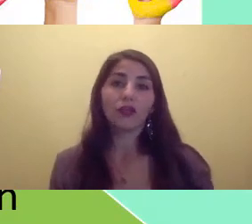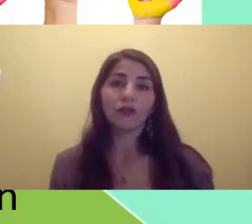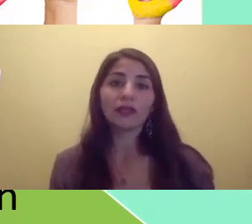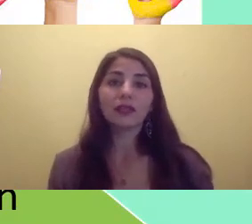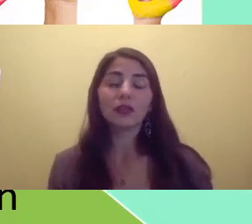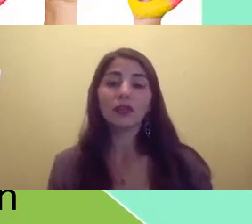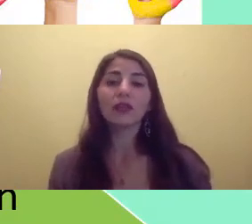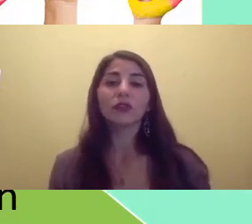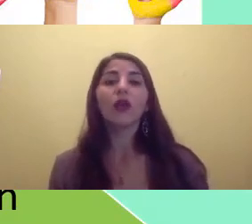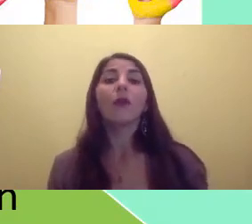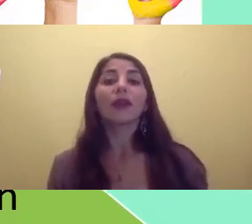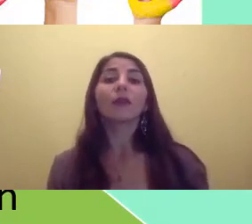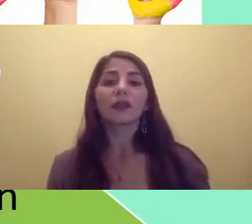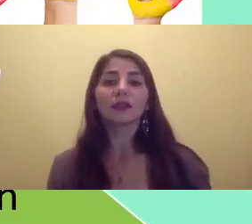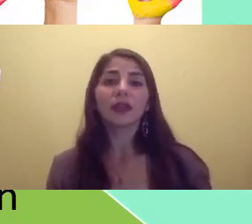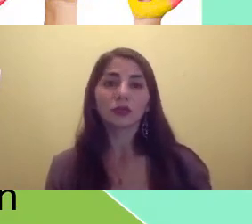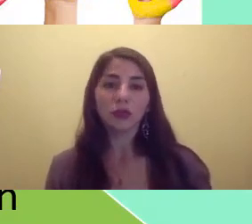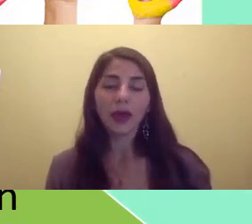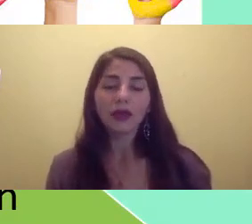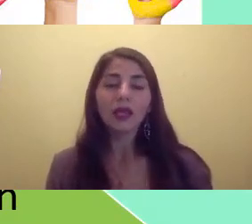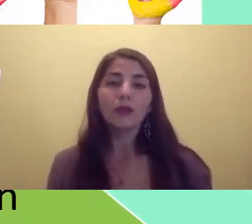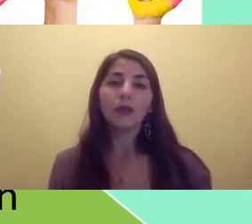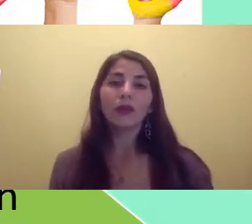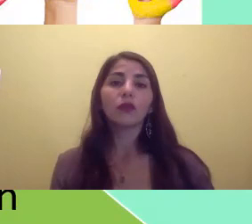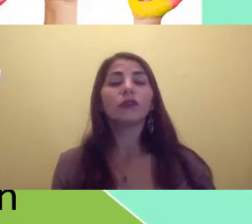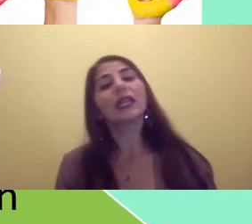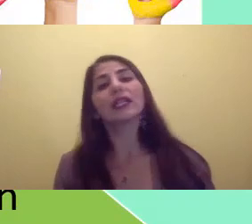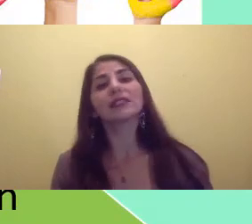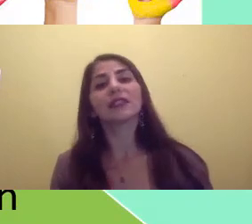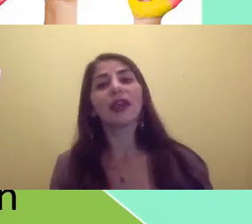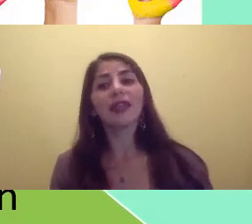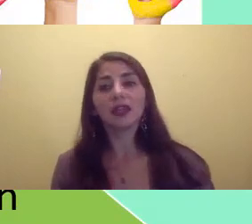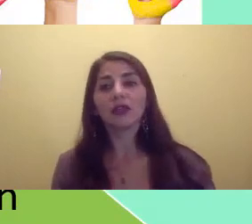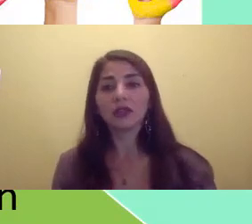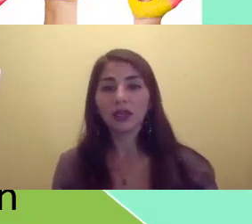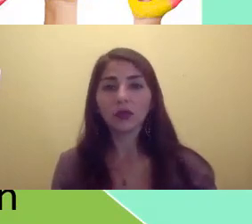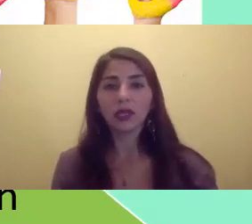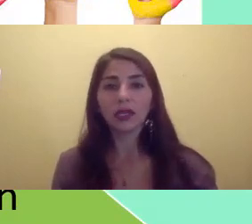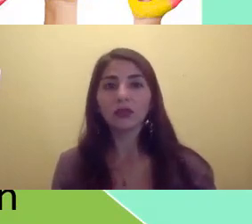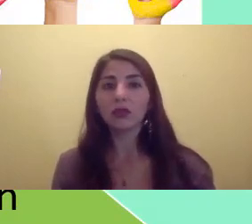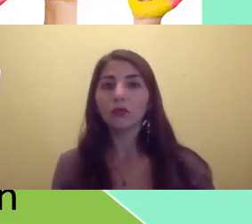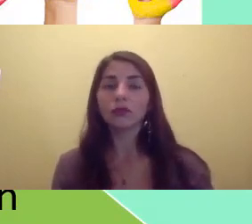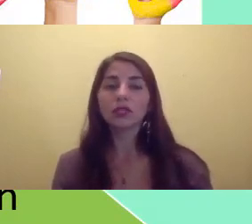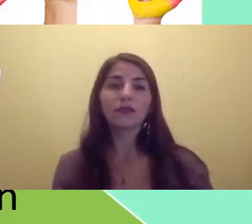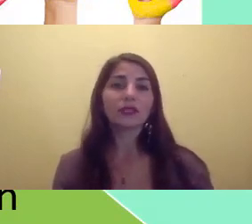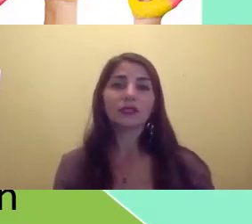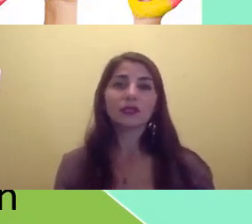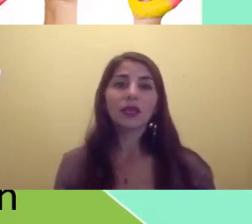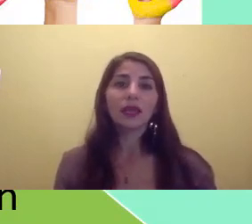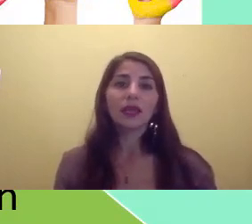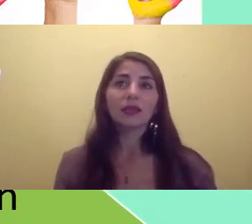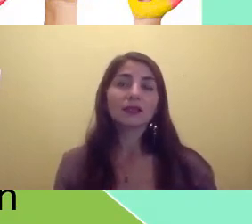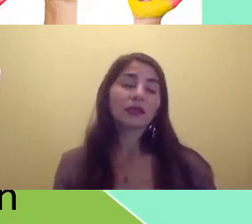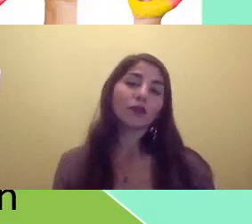tener manejo básico de esto para poder interactuar y poder cubrir la necesidad de quien nos está comunicando, que muchas